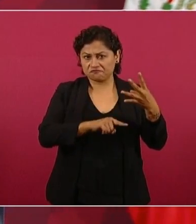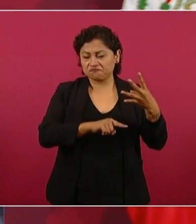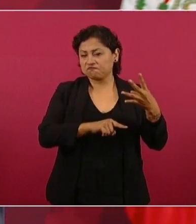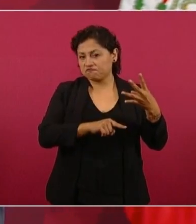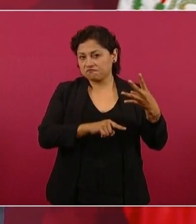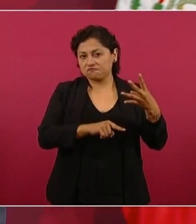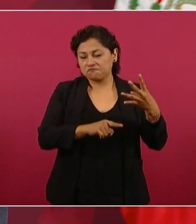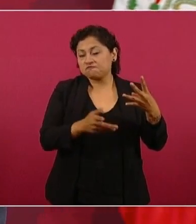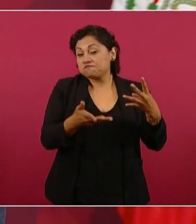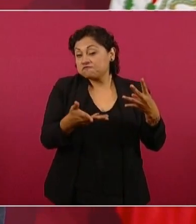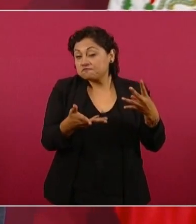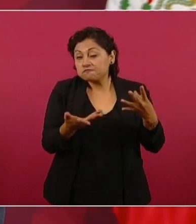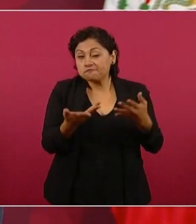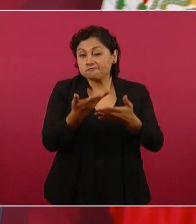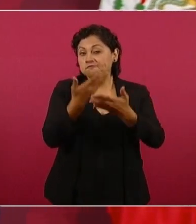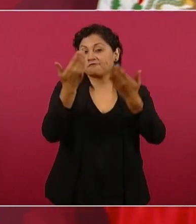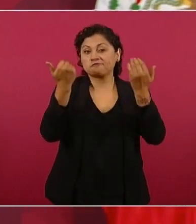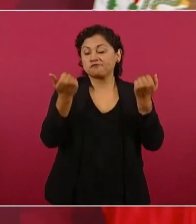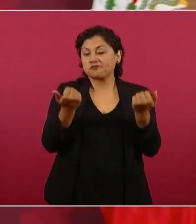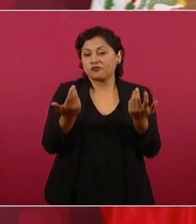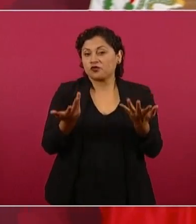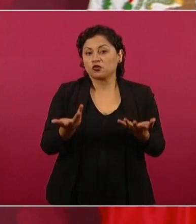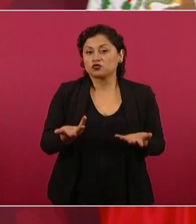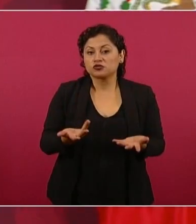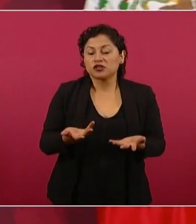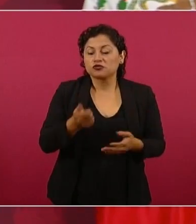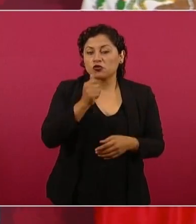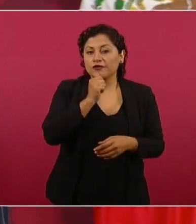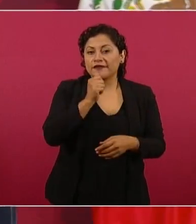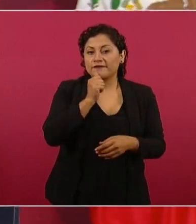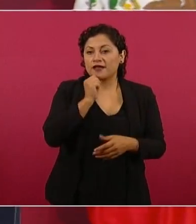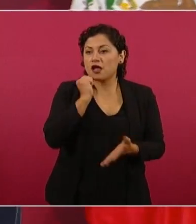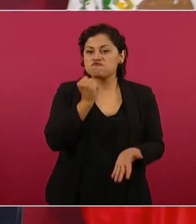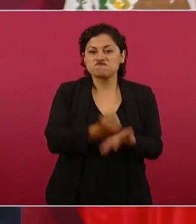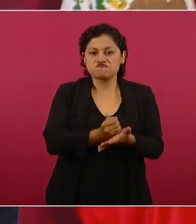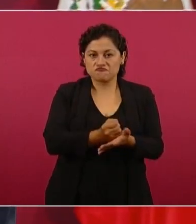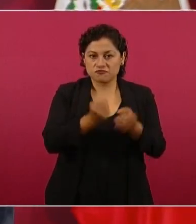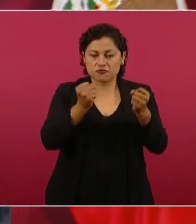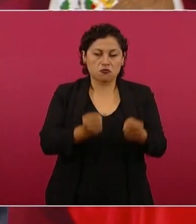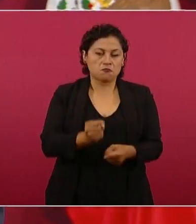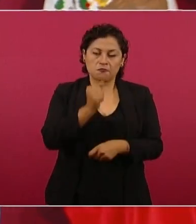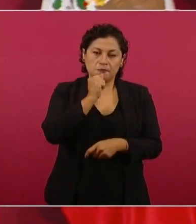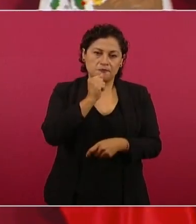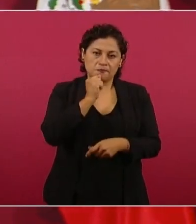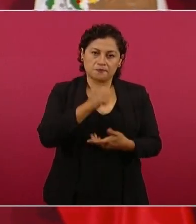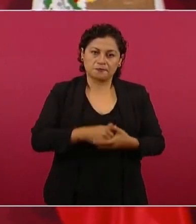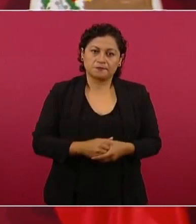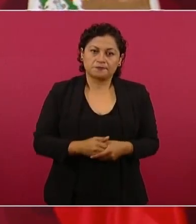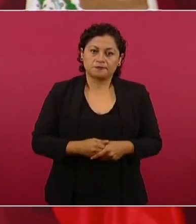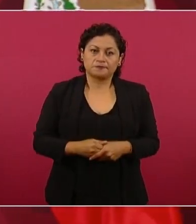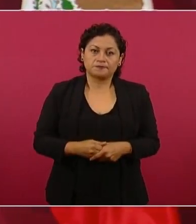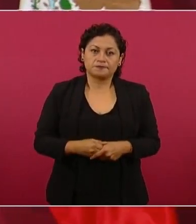Todavía no hemos podido definir la agenda